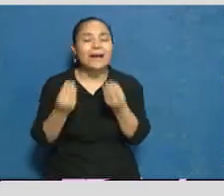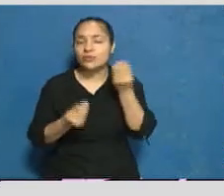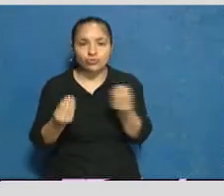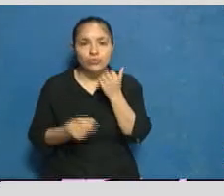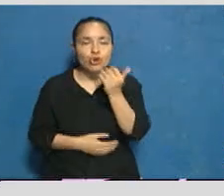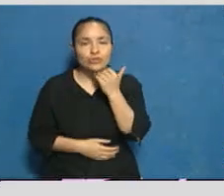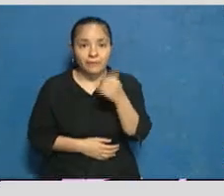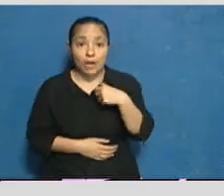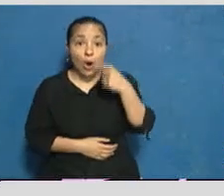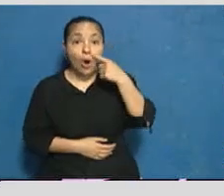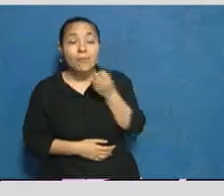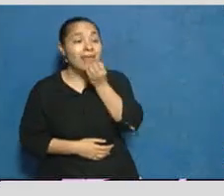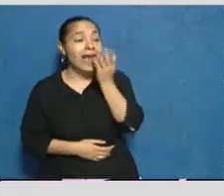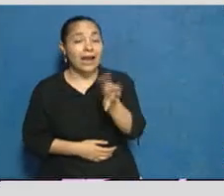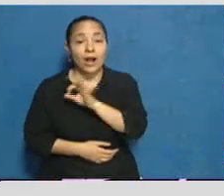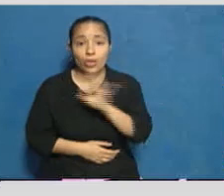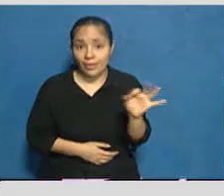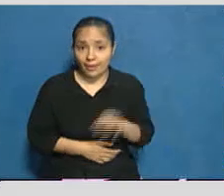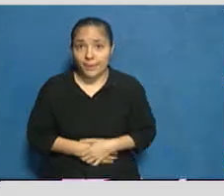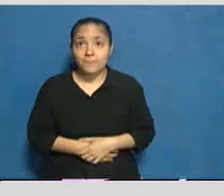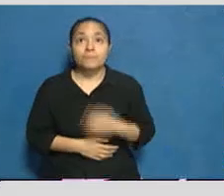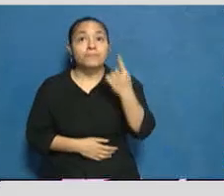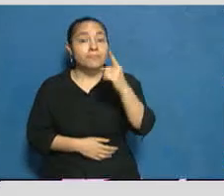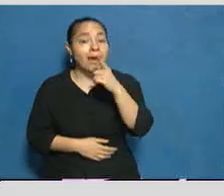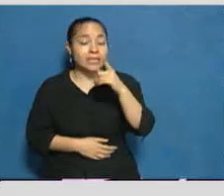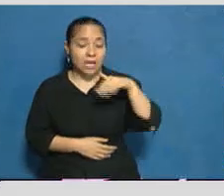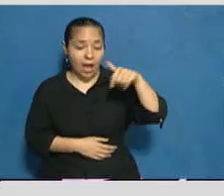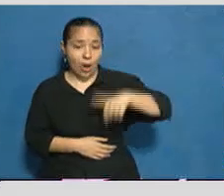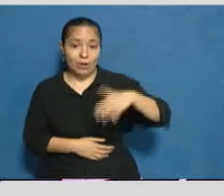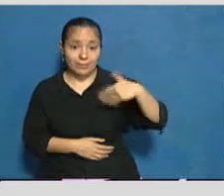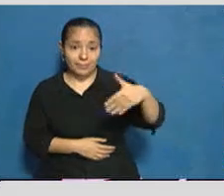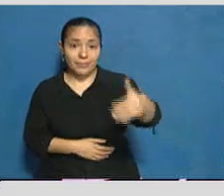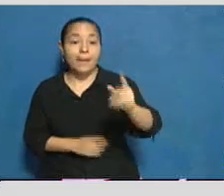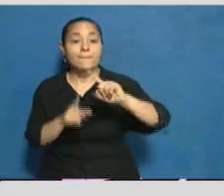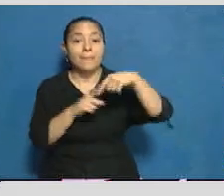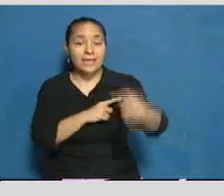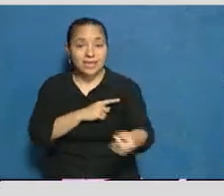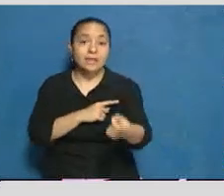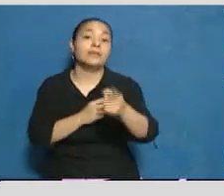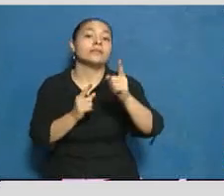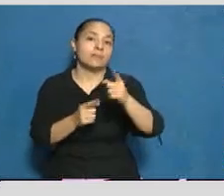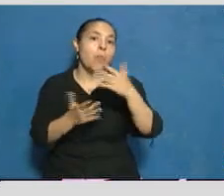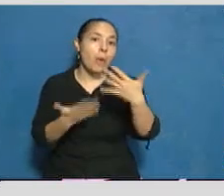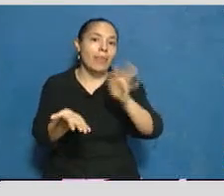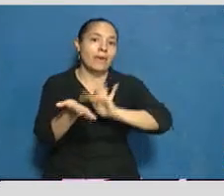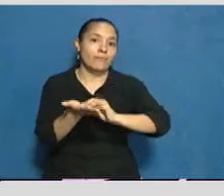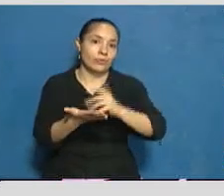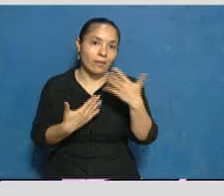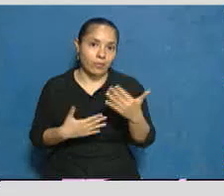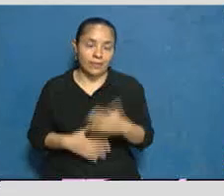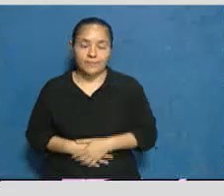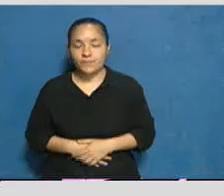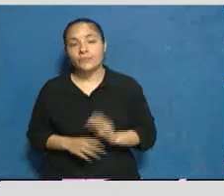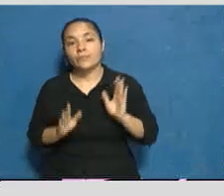ocurrió porque el hombre aún no ha declarado, pero se estima que lo podría hacer en las próximas horas y mañana podría ser imputado. Eso